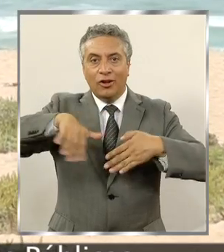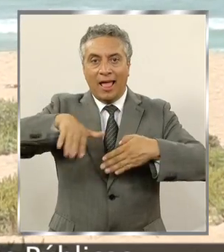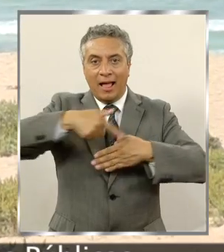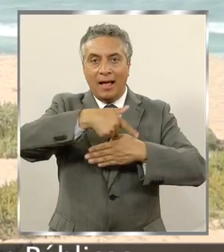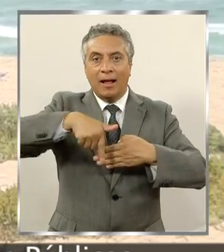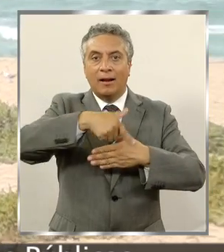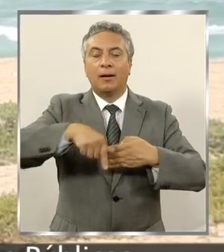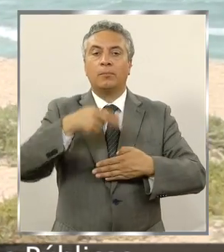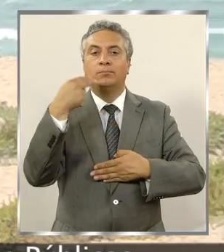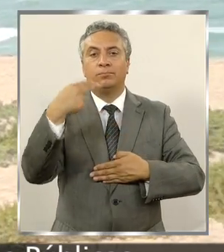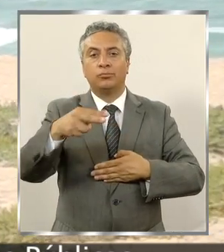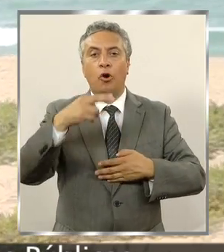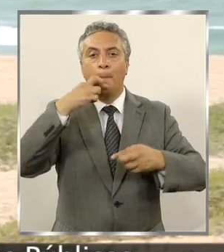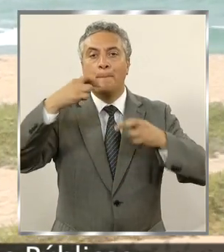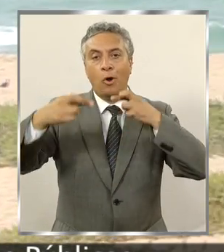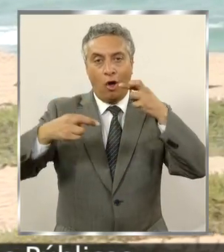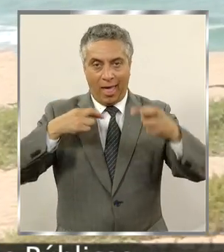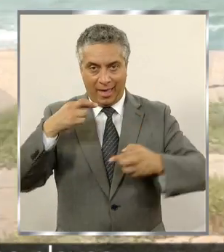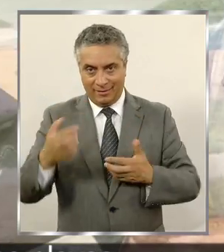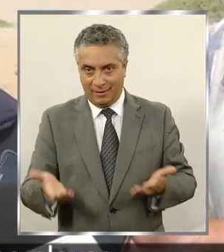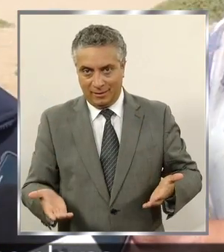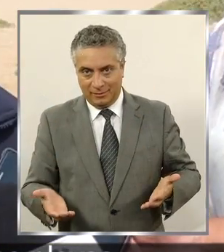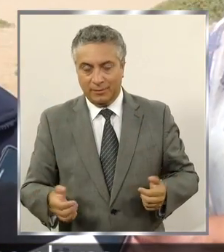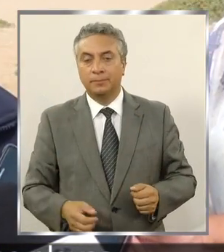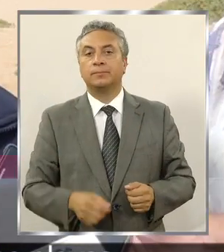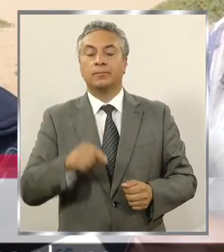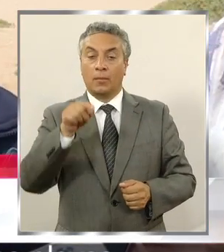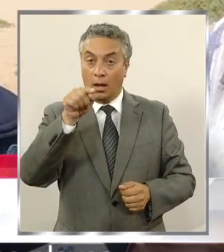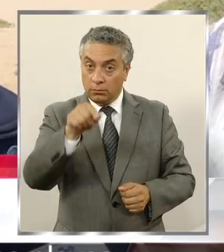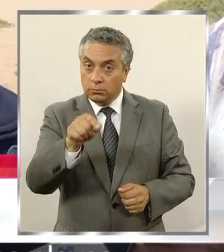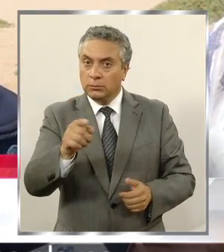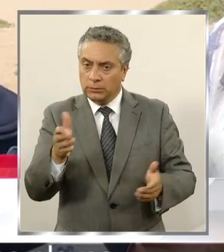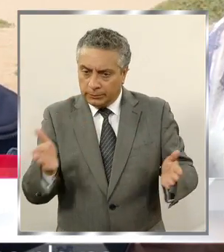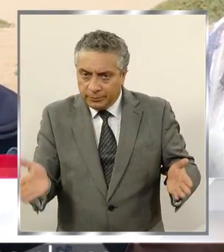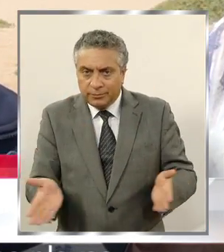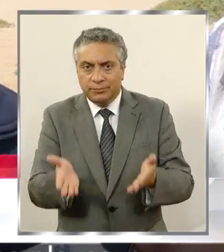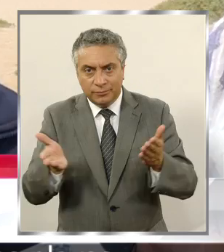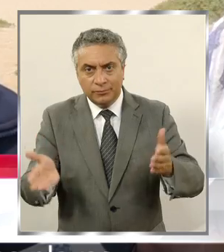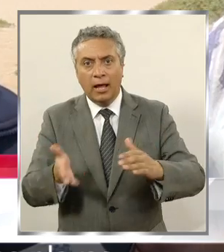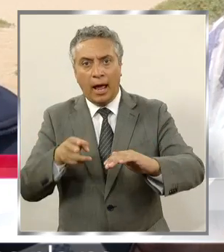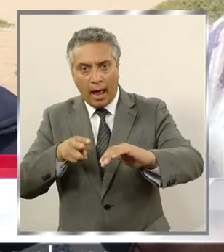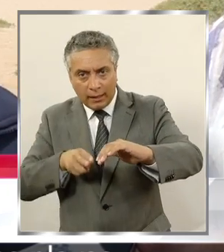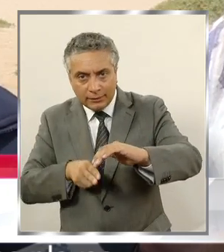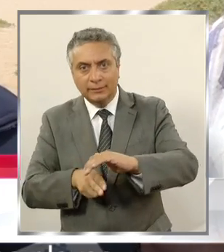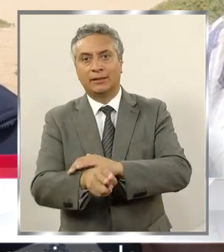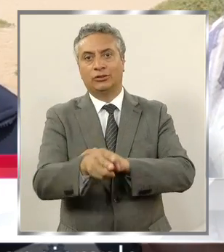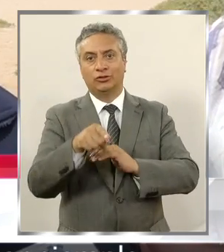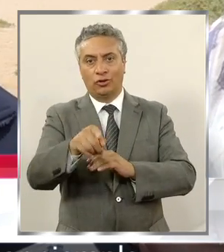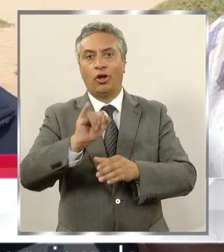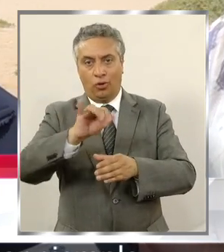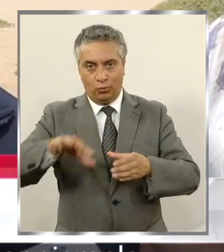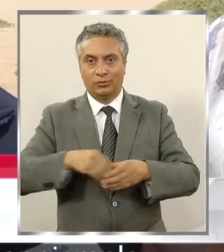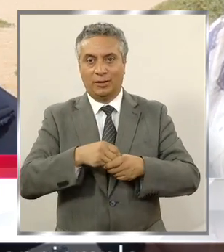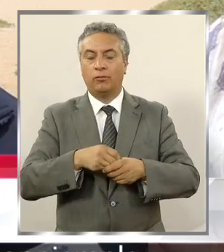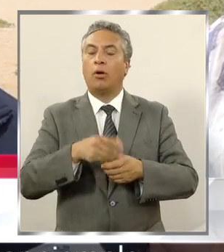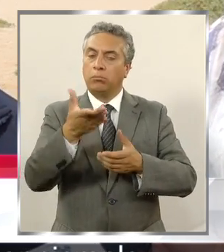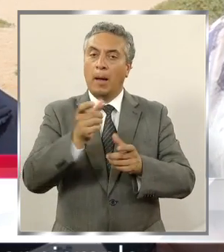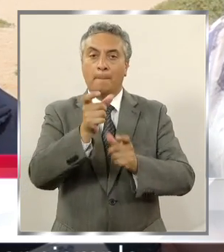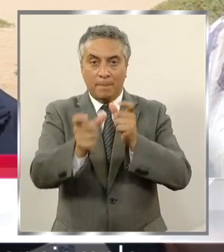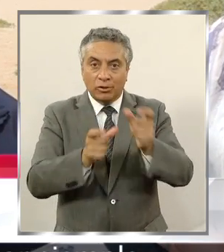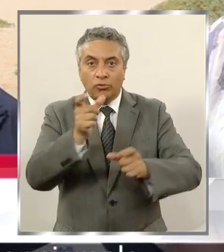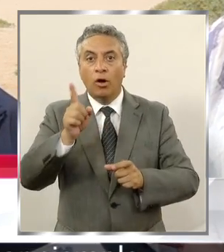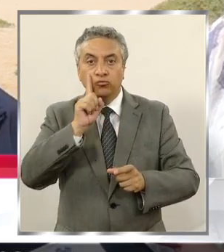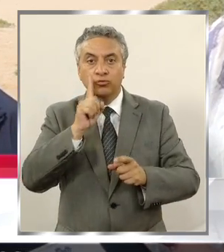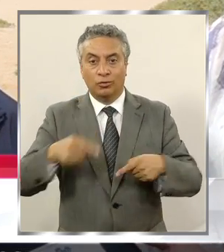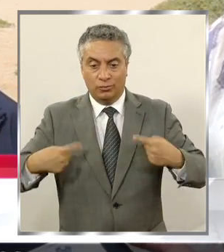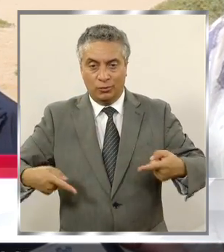a través del Ministerio de Obras Públicas. Generar acceso inclusivo a las playas, a objeto que las personas que,